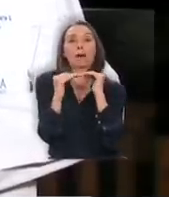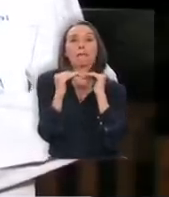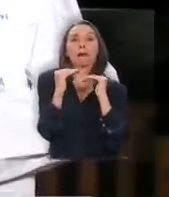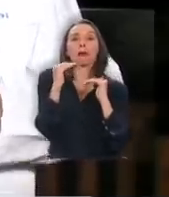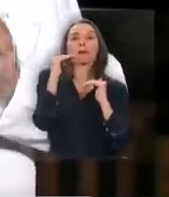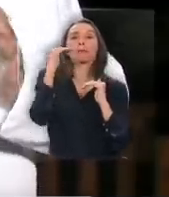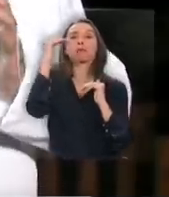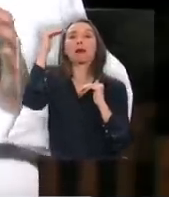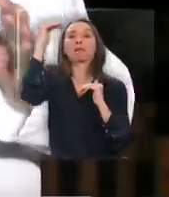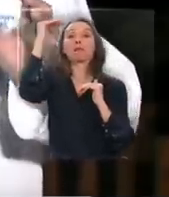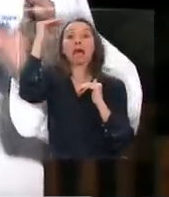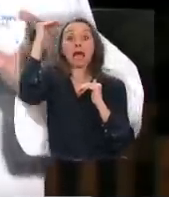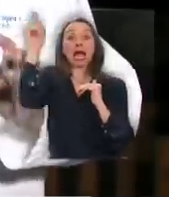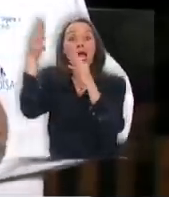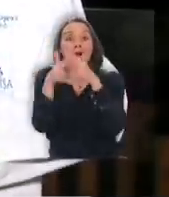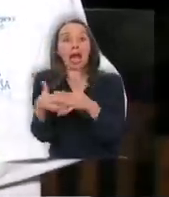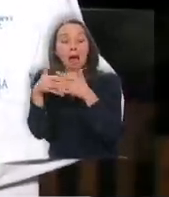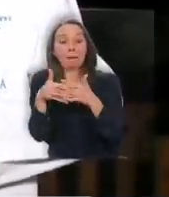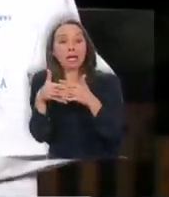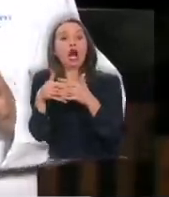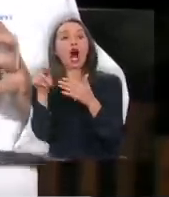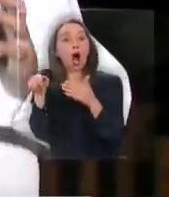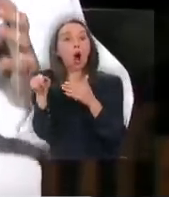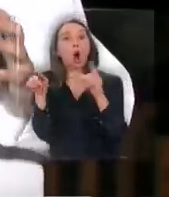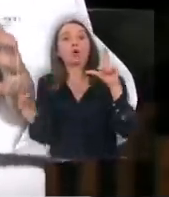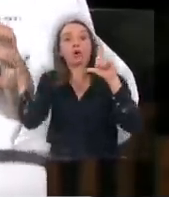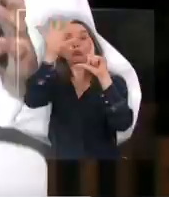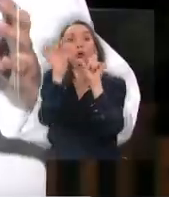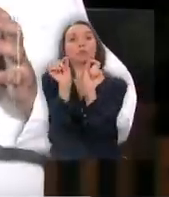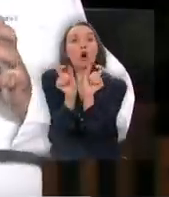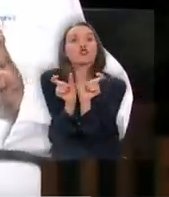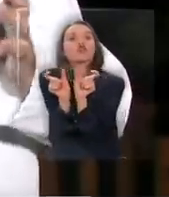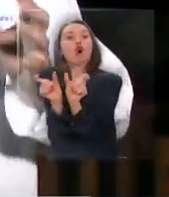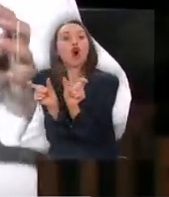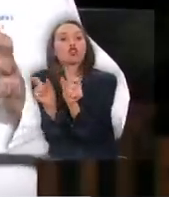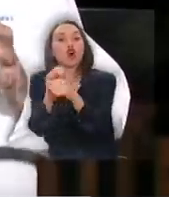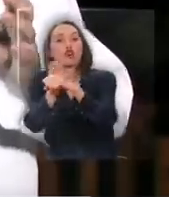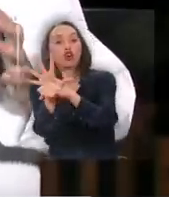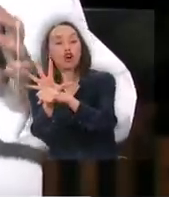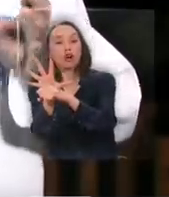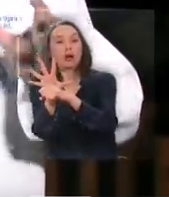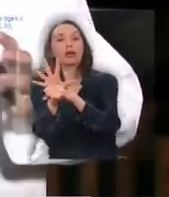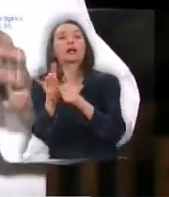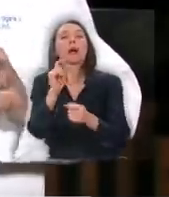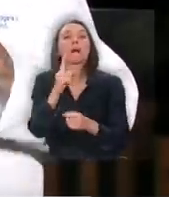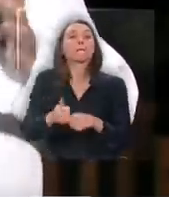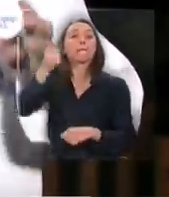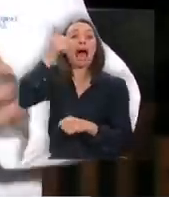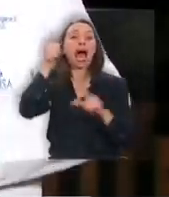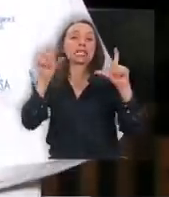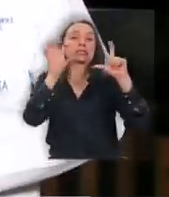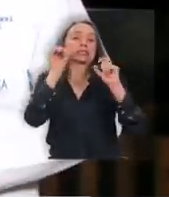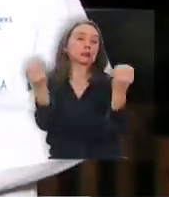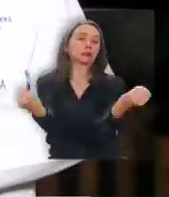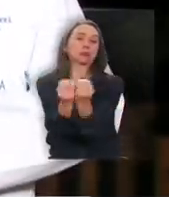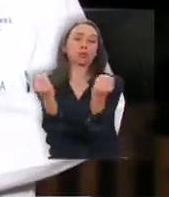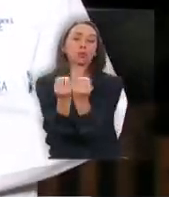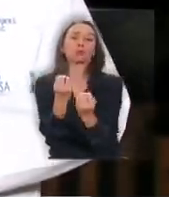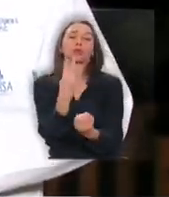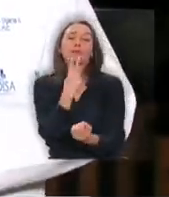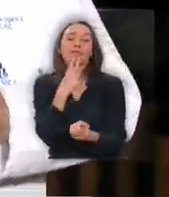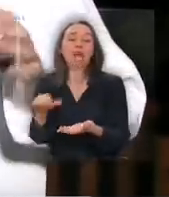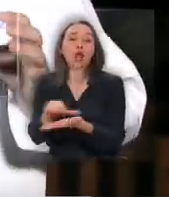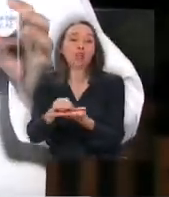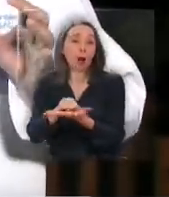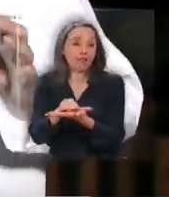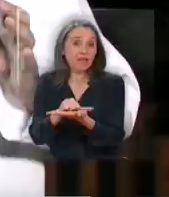han logrado de alguna manera ir controlando. Luego de la gran metrópoli, Nueva York, con gran cantidad de